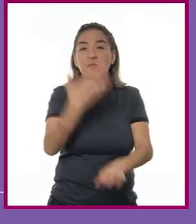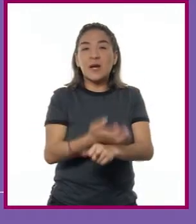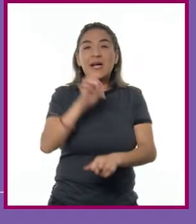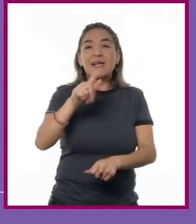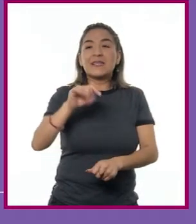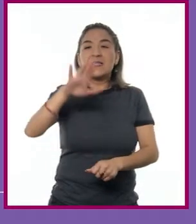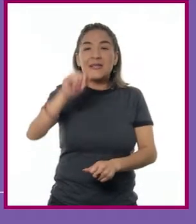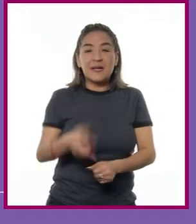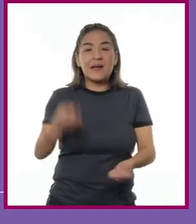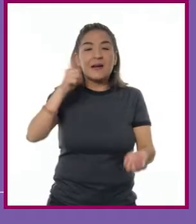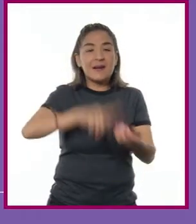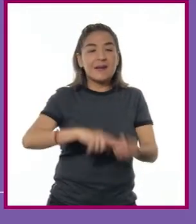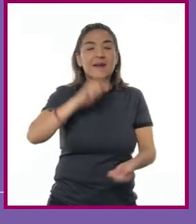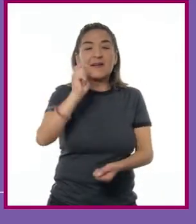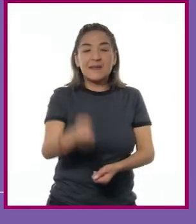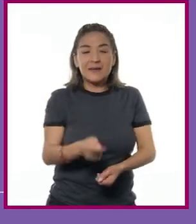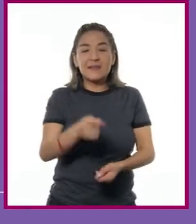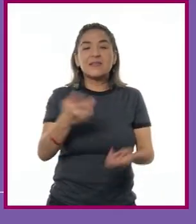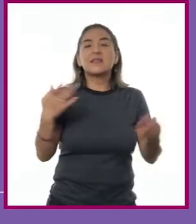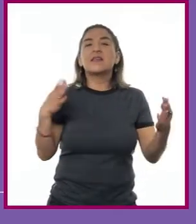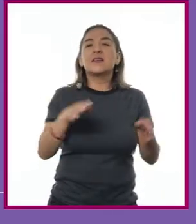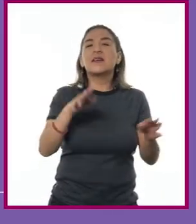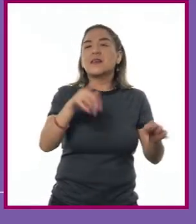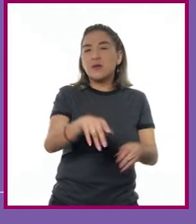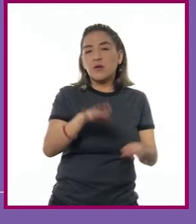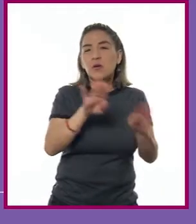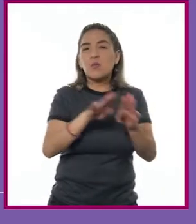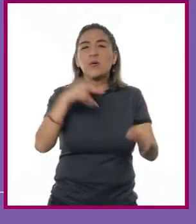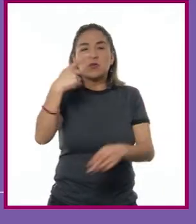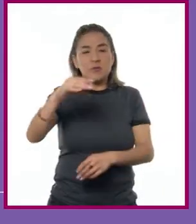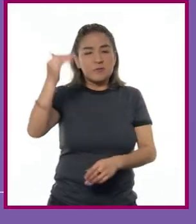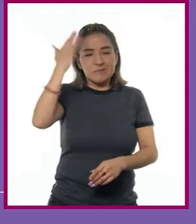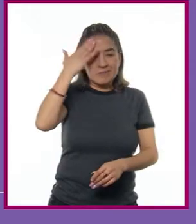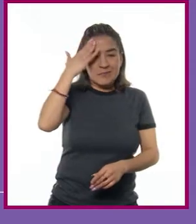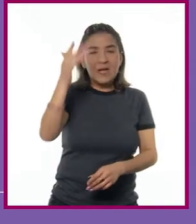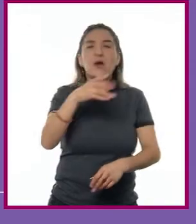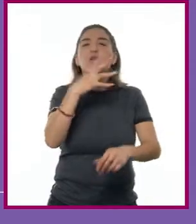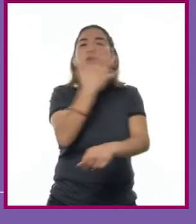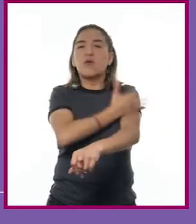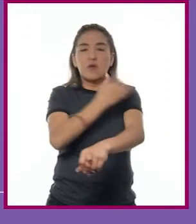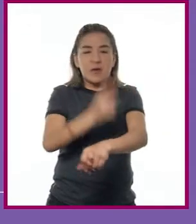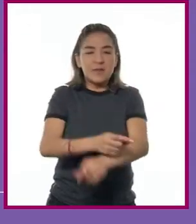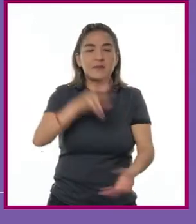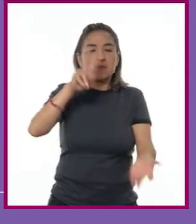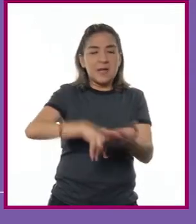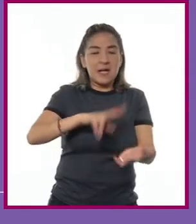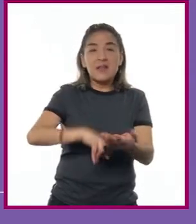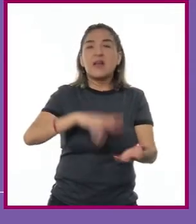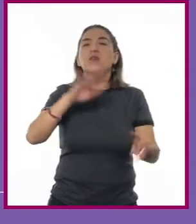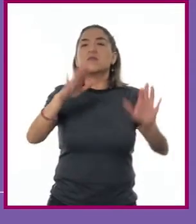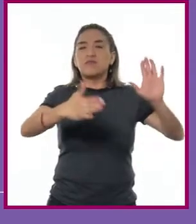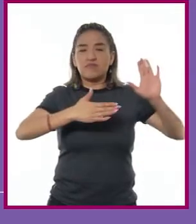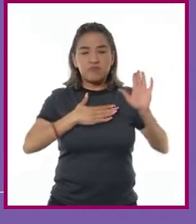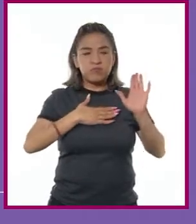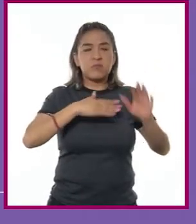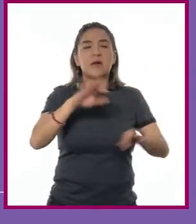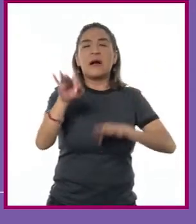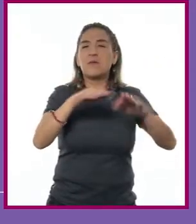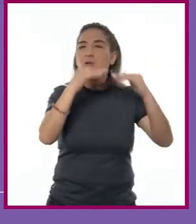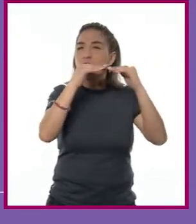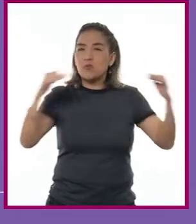cada servidor público, así como los principios de legalidad, honradez, lealtad,